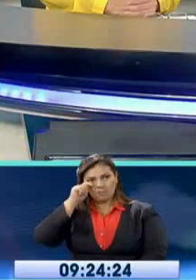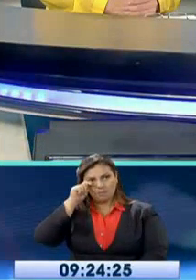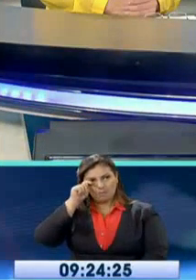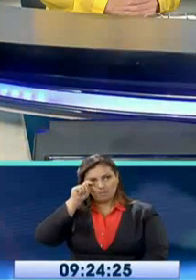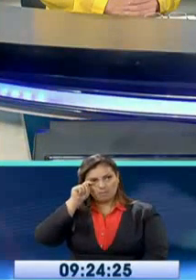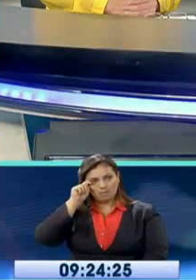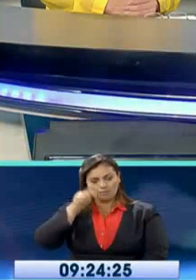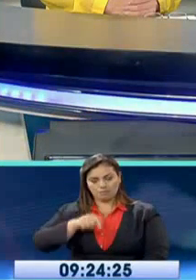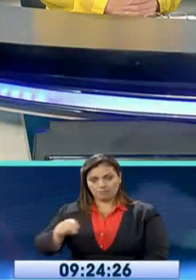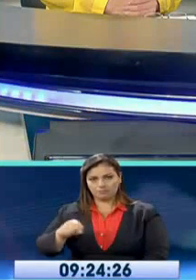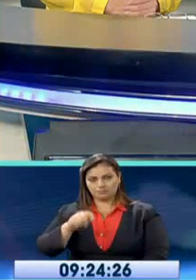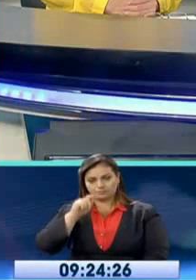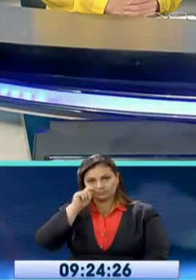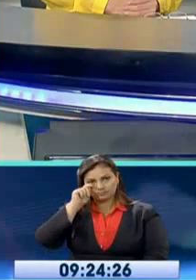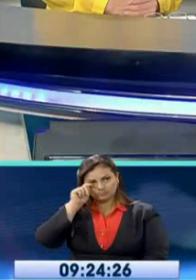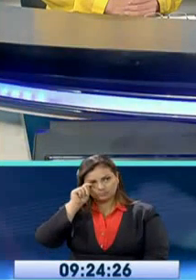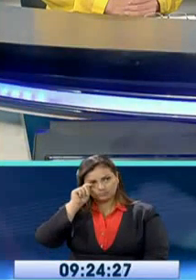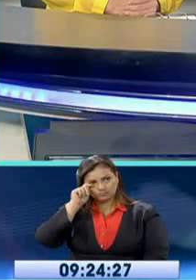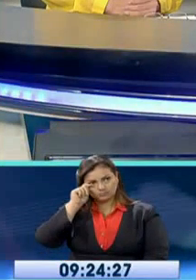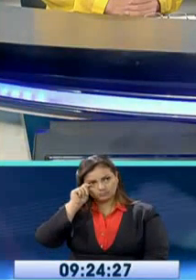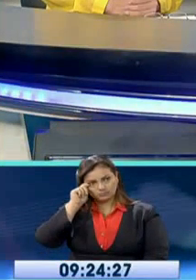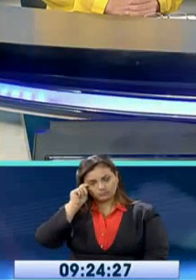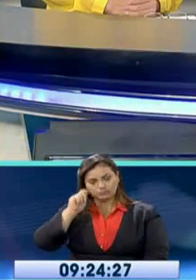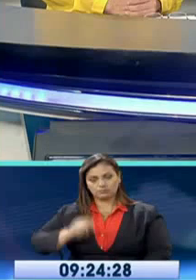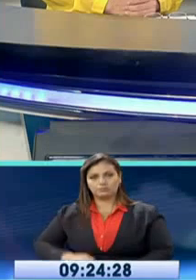por... sigue por ahí por la 25 de julio,